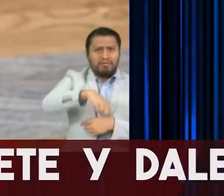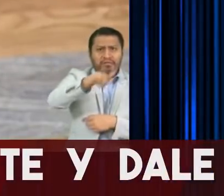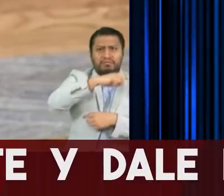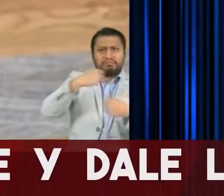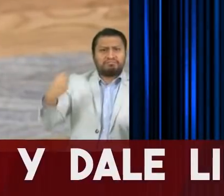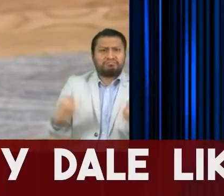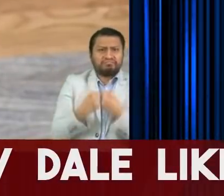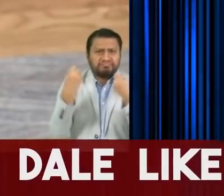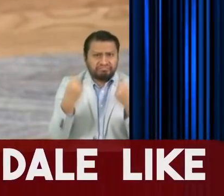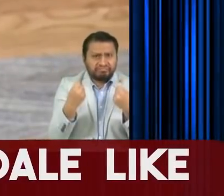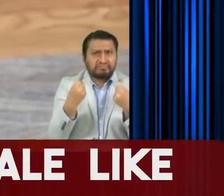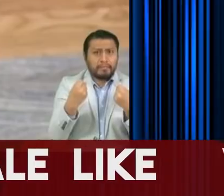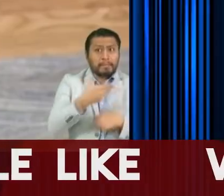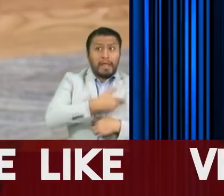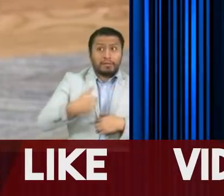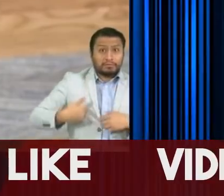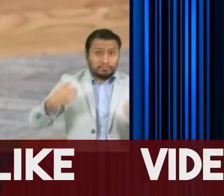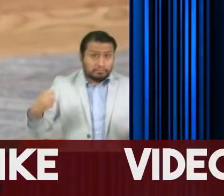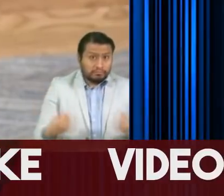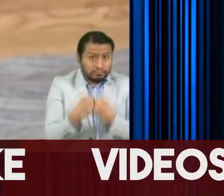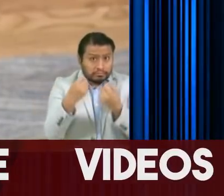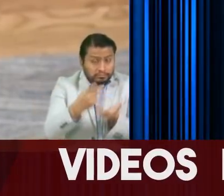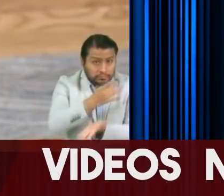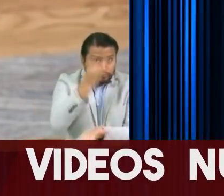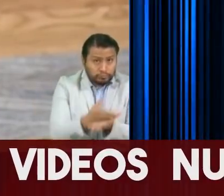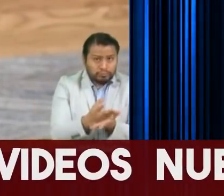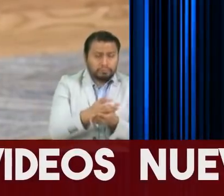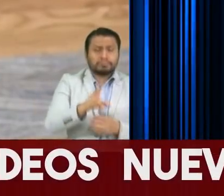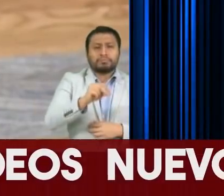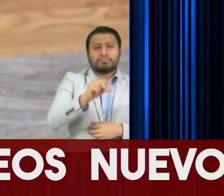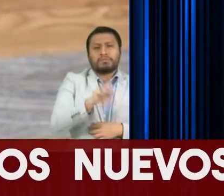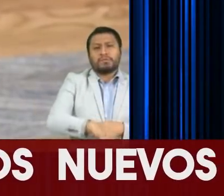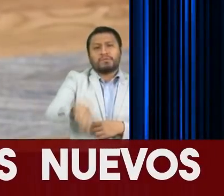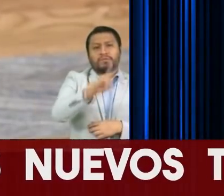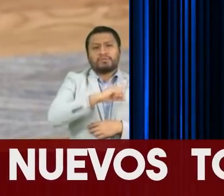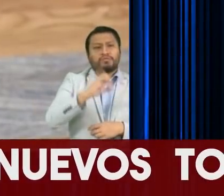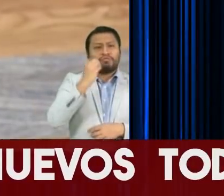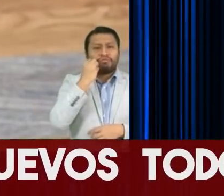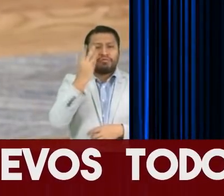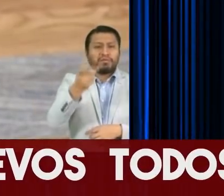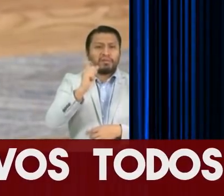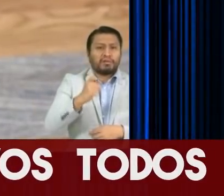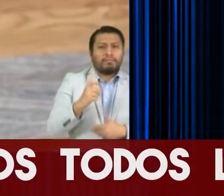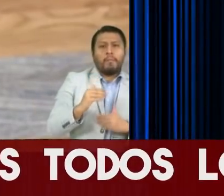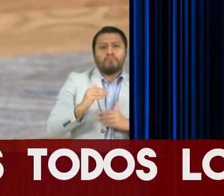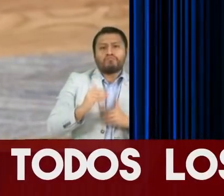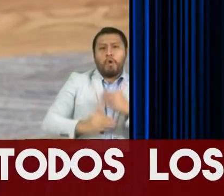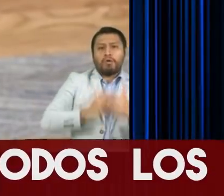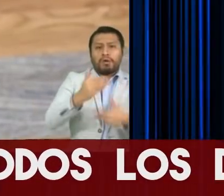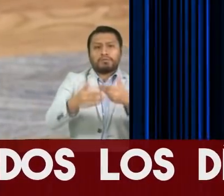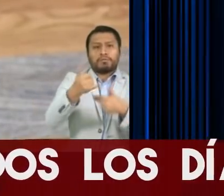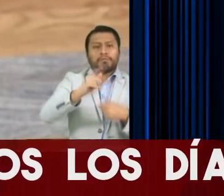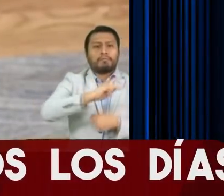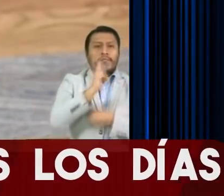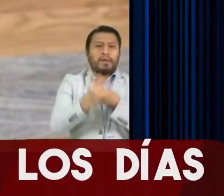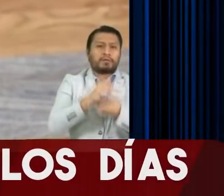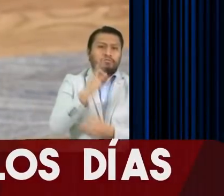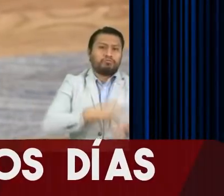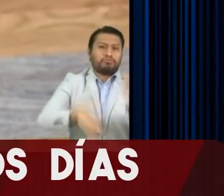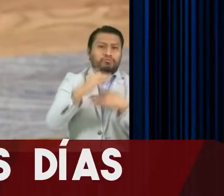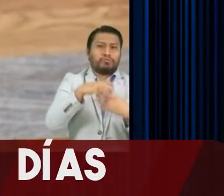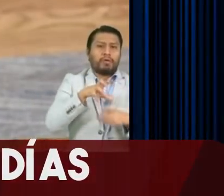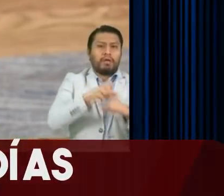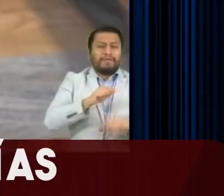nuestro presidente, se oponen al progreso y a la felicidad de la nación. Por